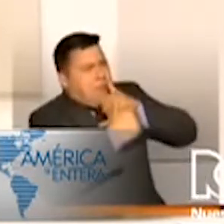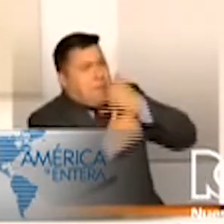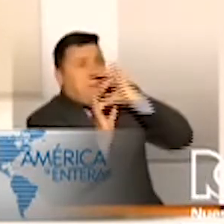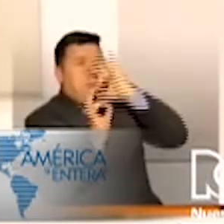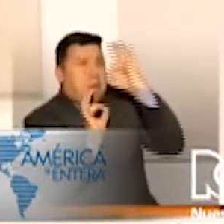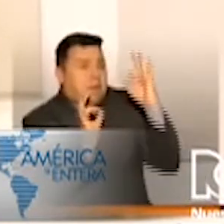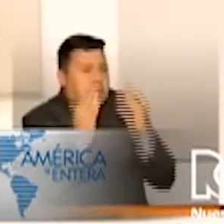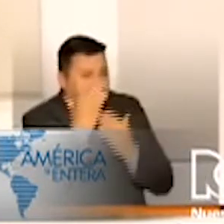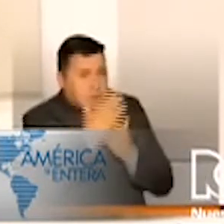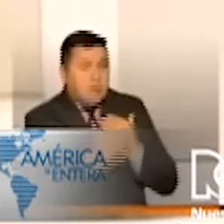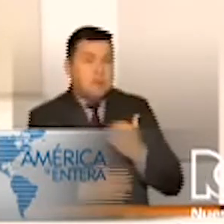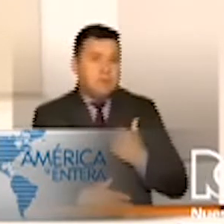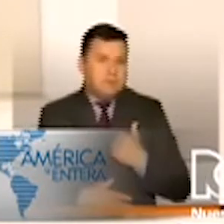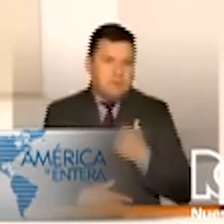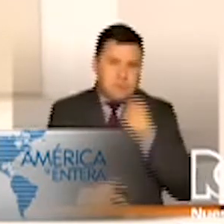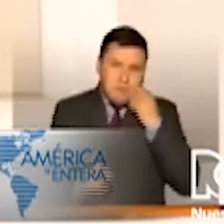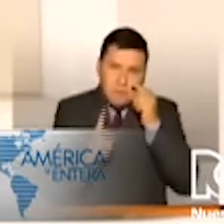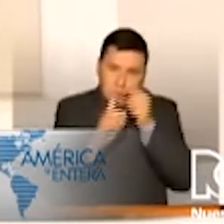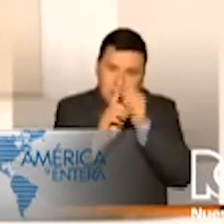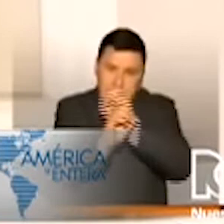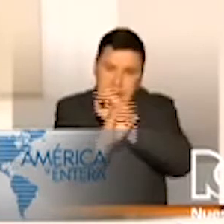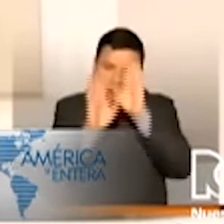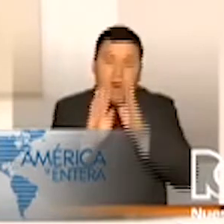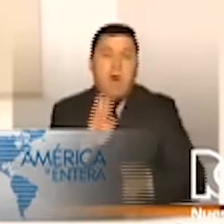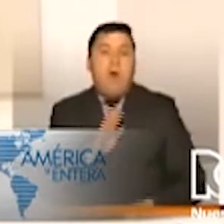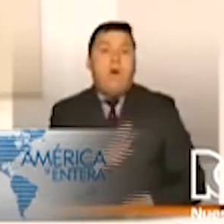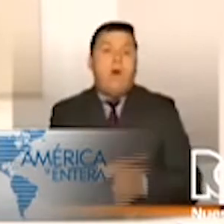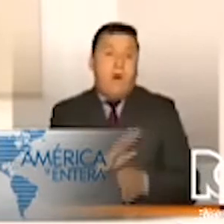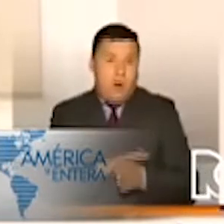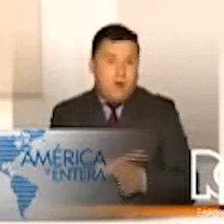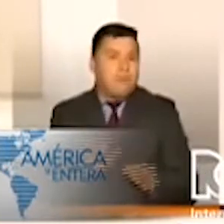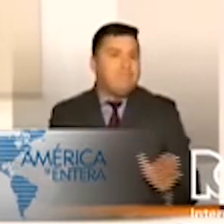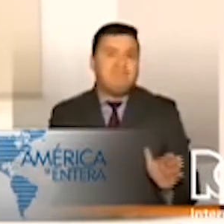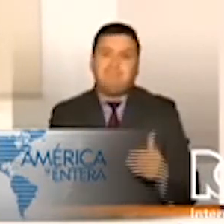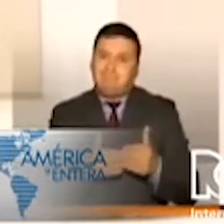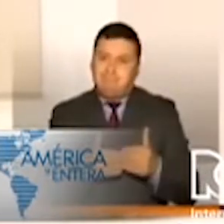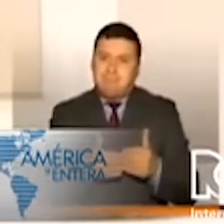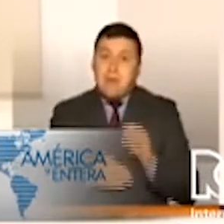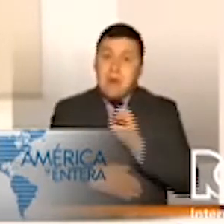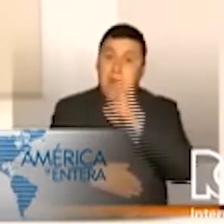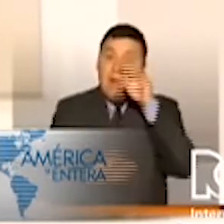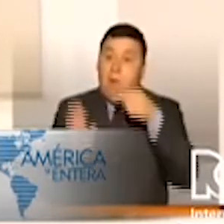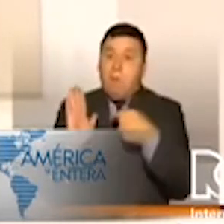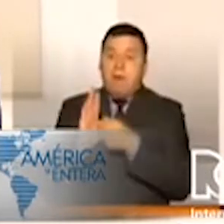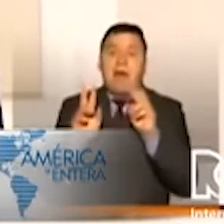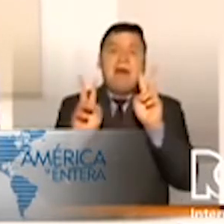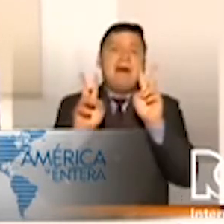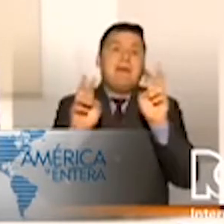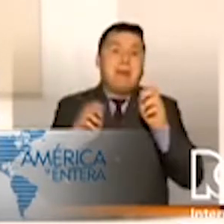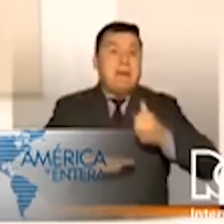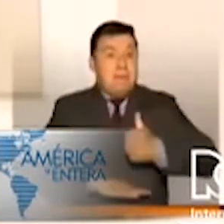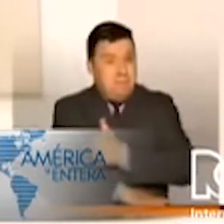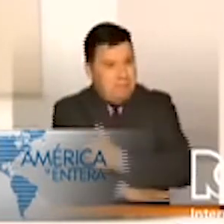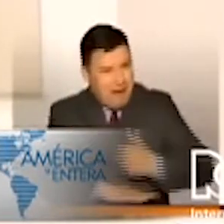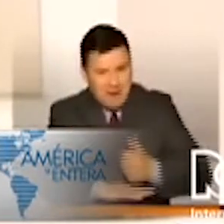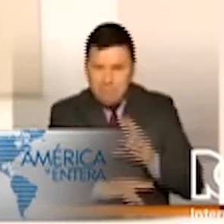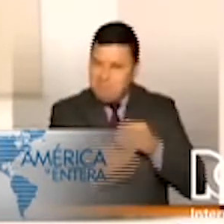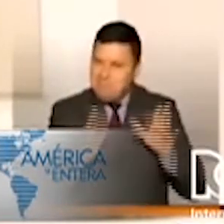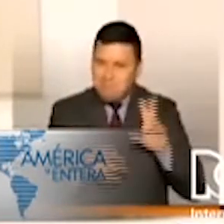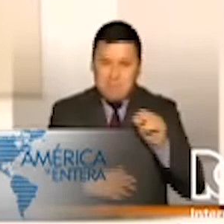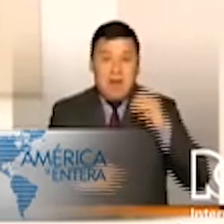quiero ser muy puntual siguen también las restricciones que son claras a temas como bares